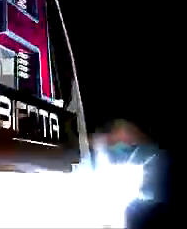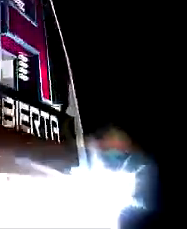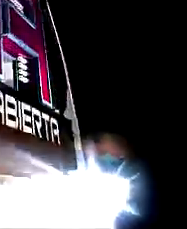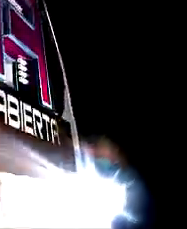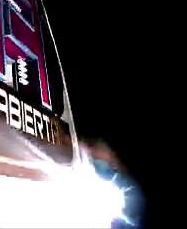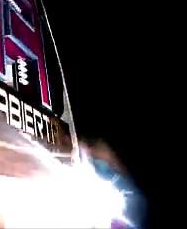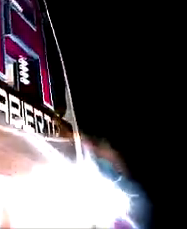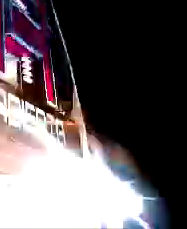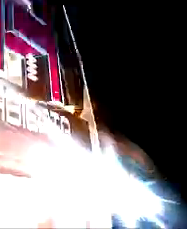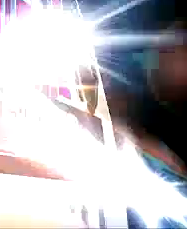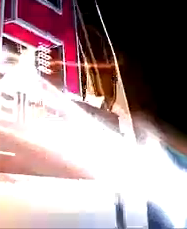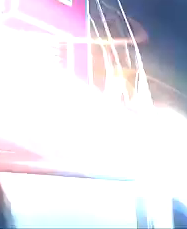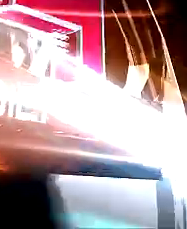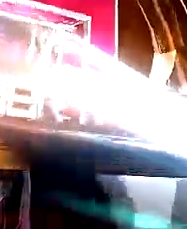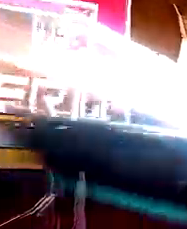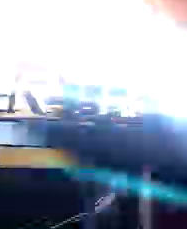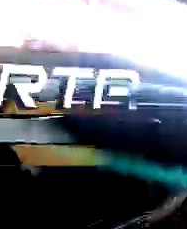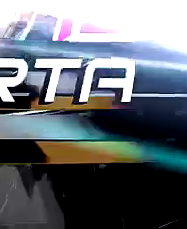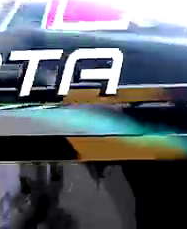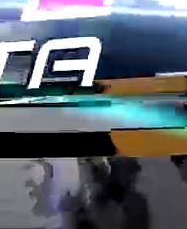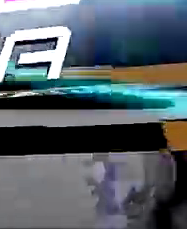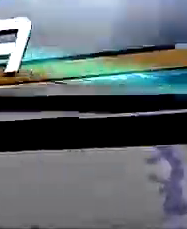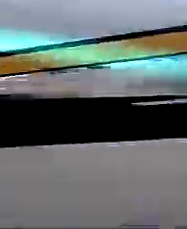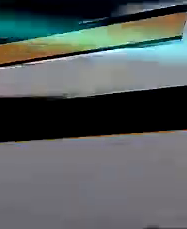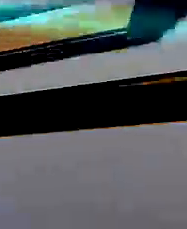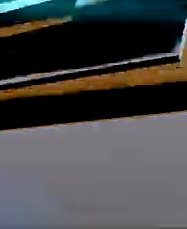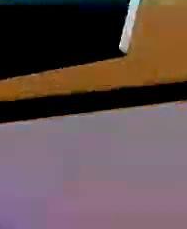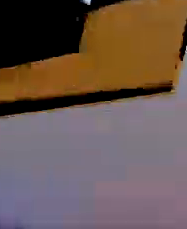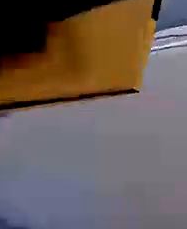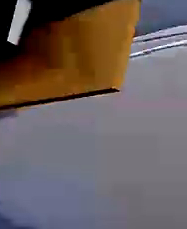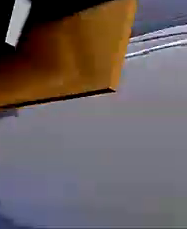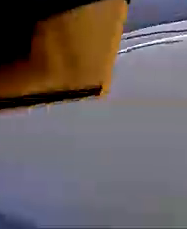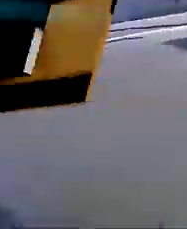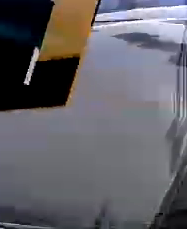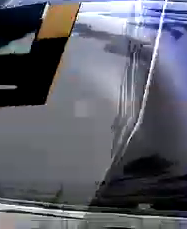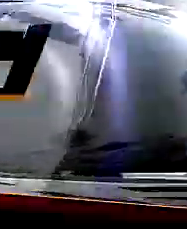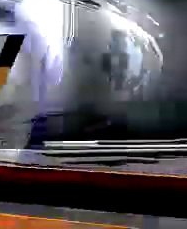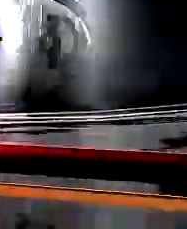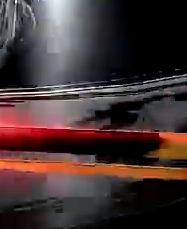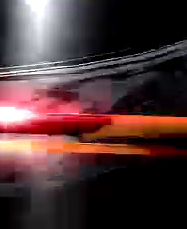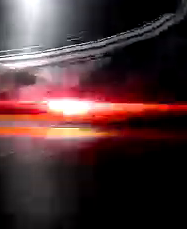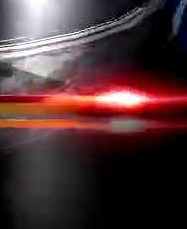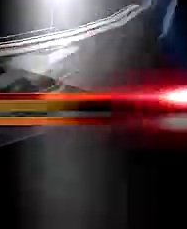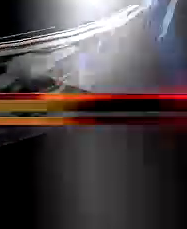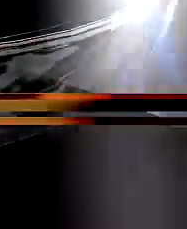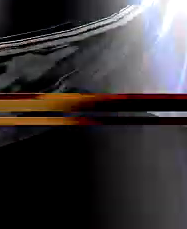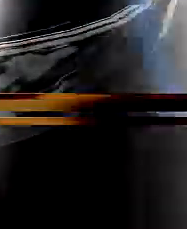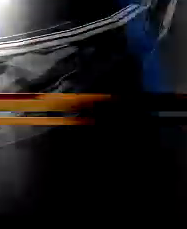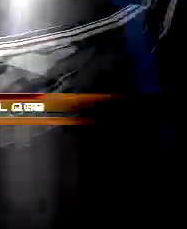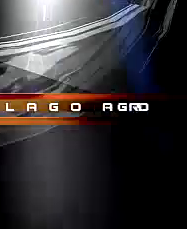Puerta Abierta. Comunicación directa entre usted y nosotros. Puerta Abierta.